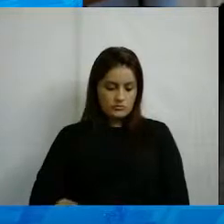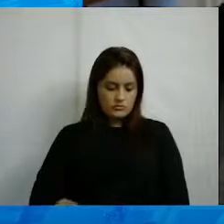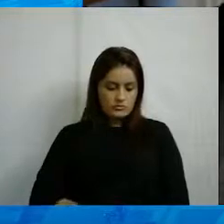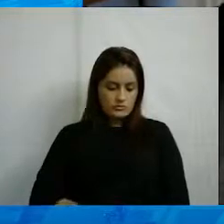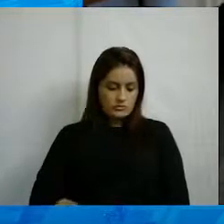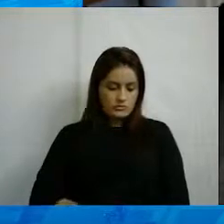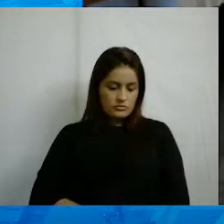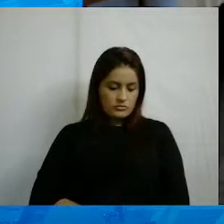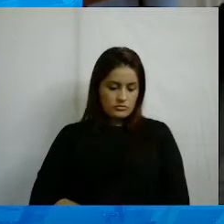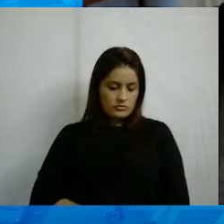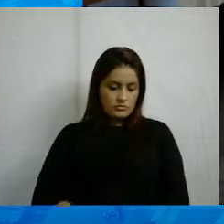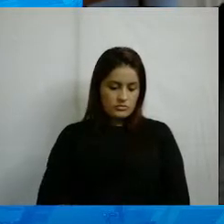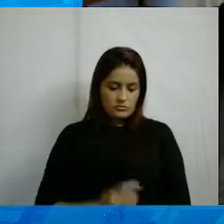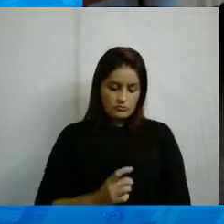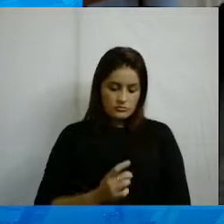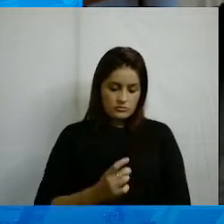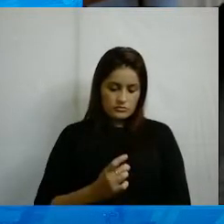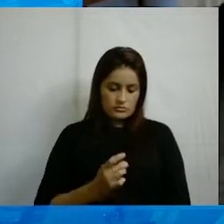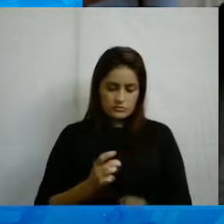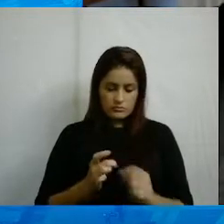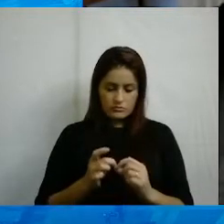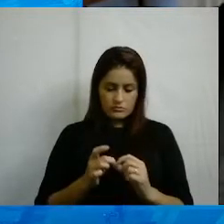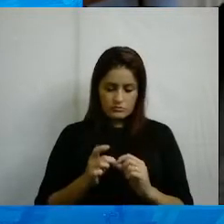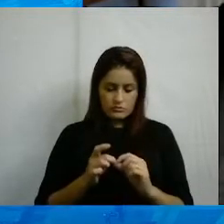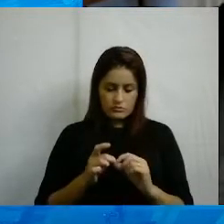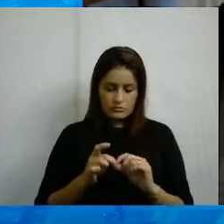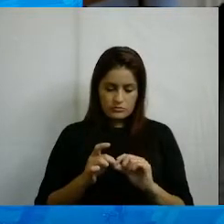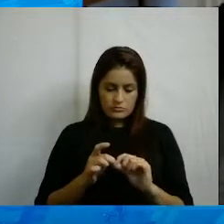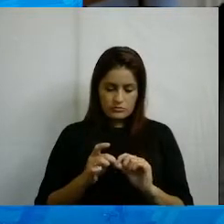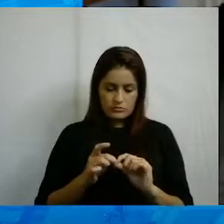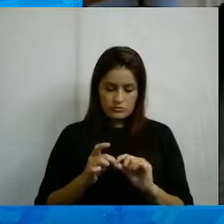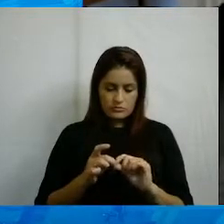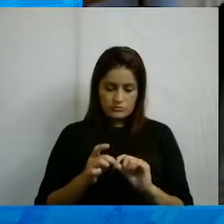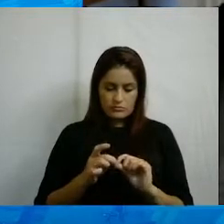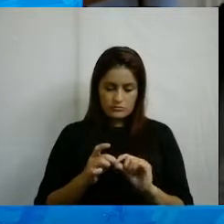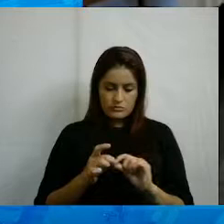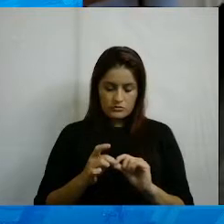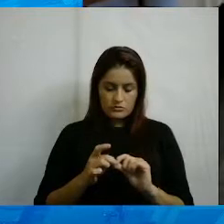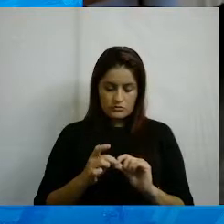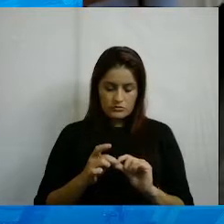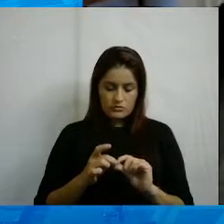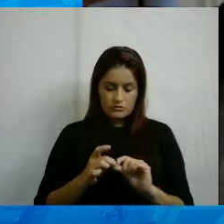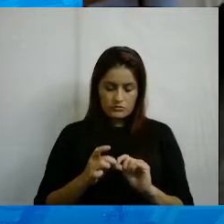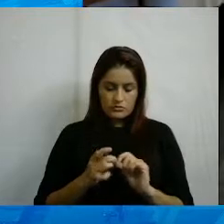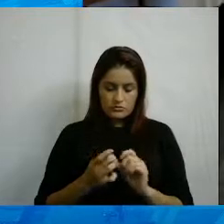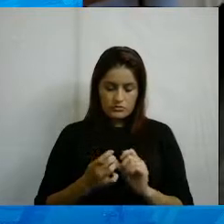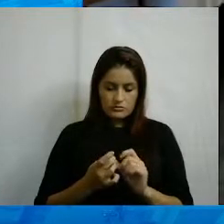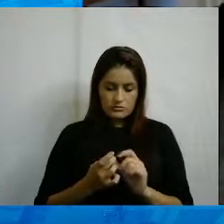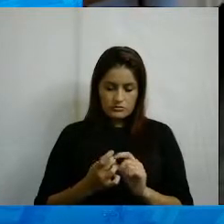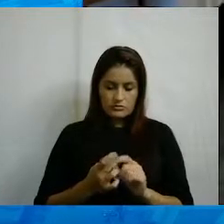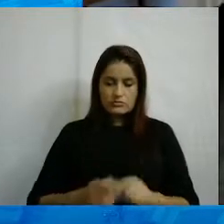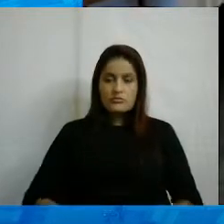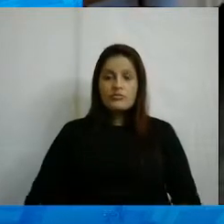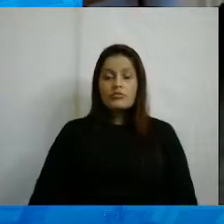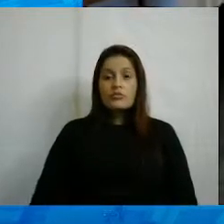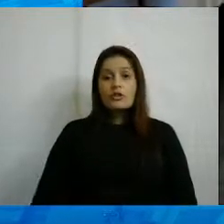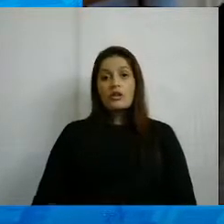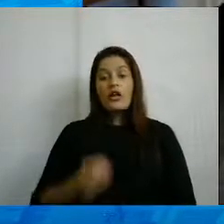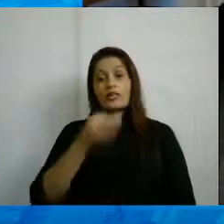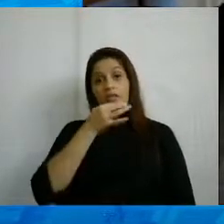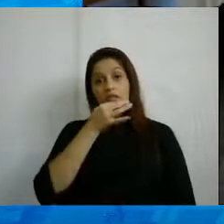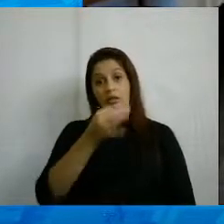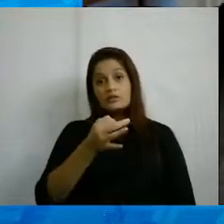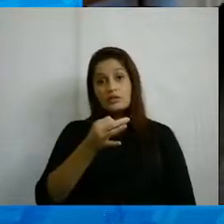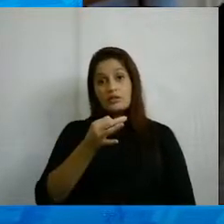A propósito de la mención a la sensación de seguridad que comentaba el concejal Enrique y de la idea de que puedan